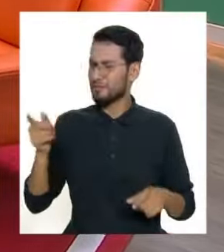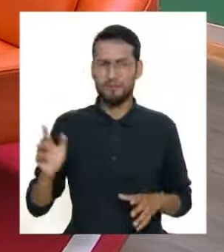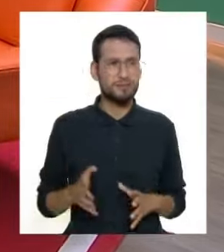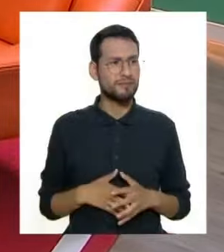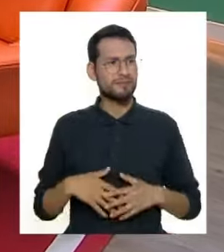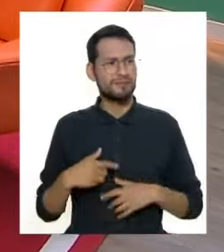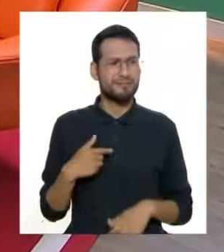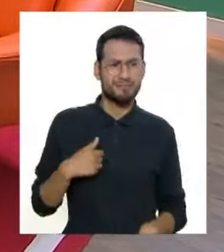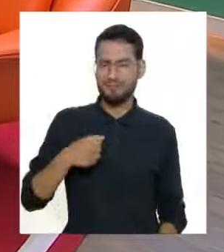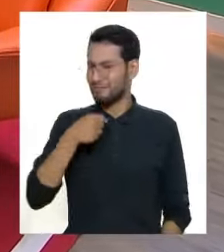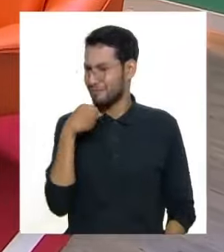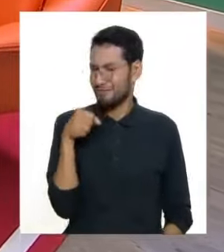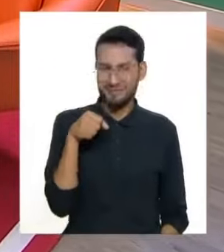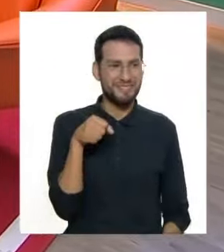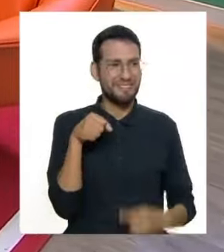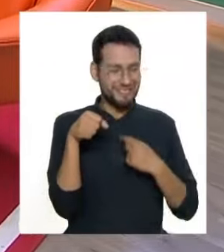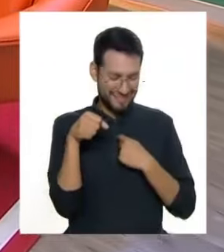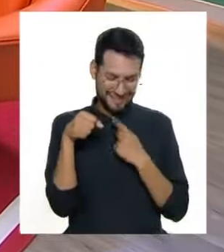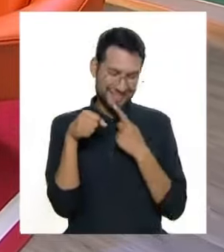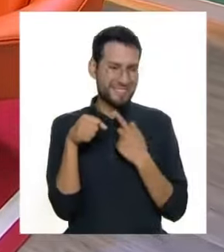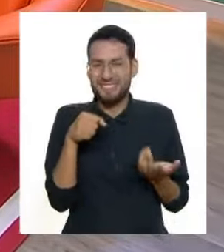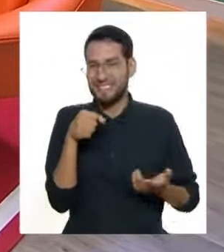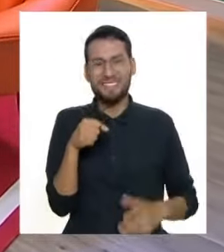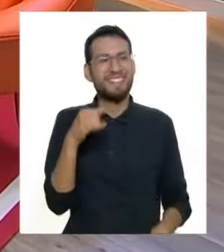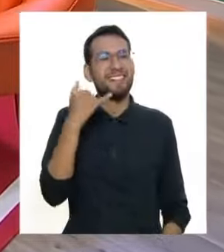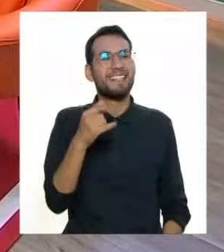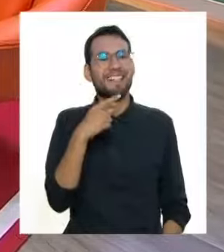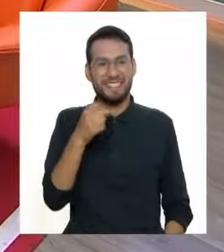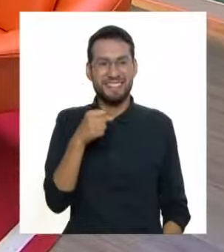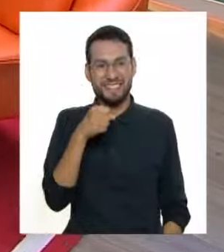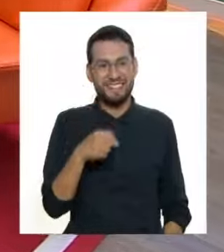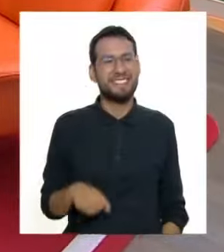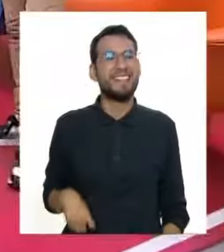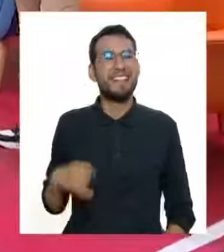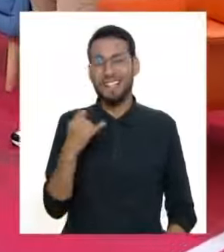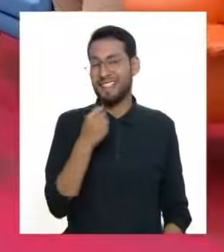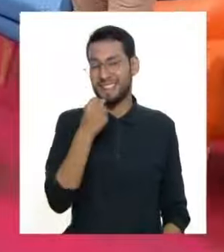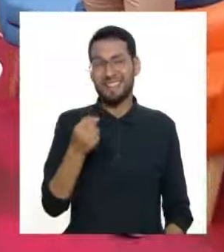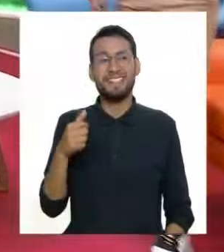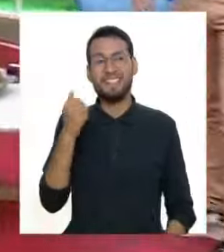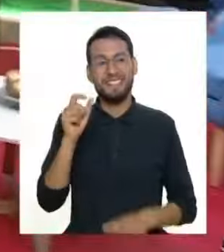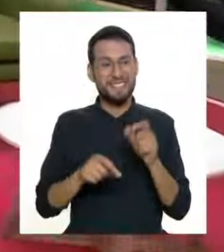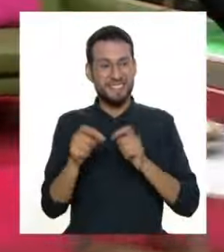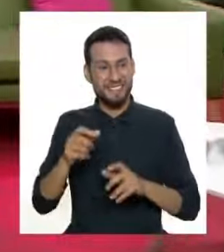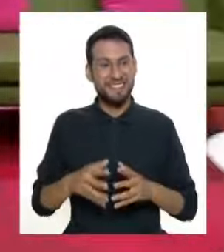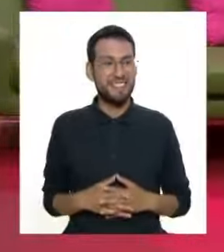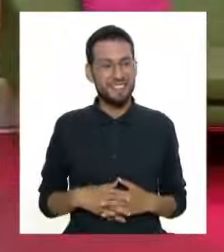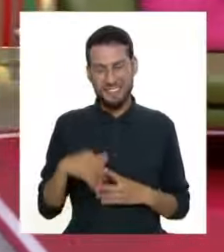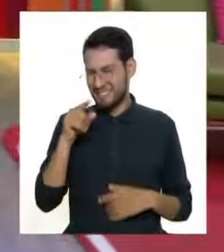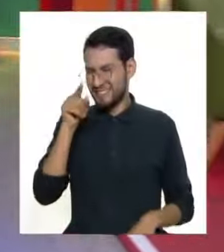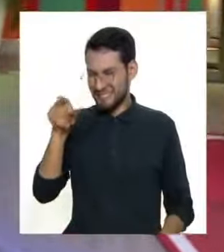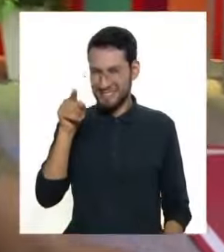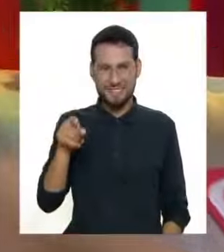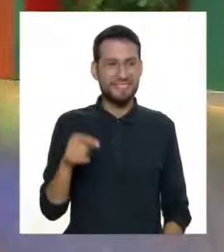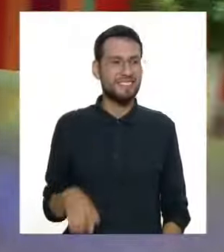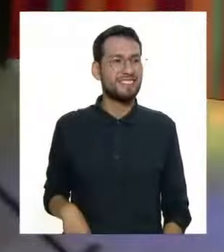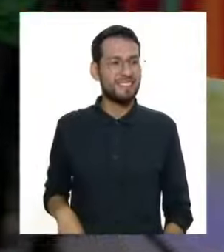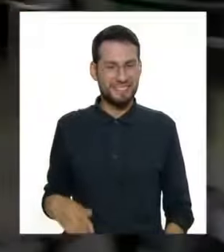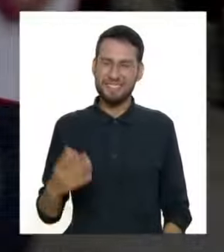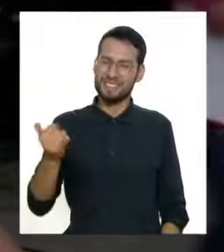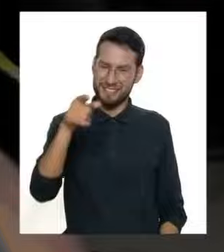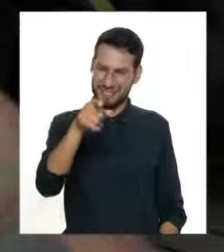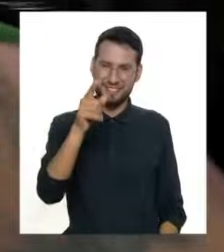A todos mis chicos. Yo tengo micrófono acá, pero habla para acá. Vamos a preguntarle... ¿Tienes el micro acá? Sí, claro. Vamos a preguntarle a todos los chicos. A ti te voy a preguntar primero.